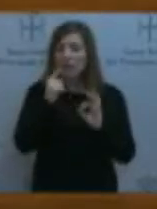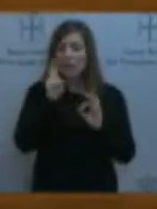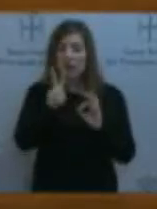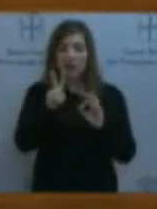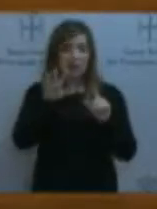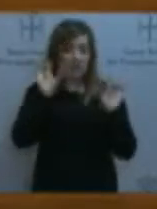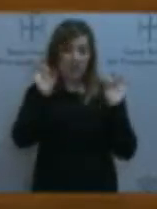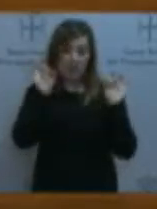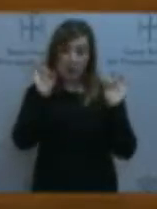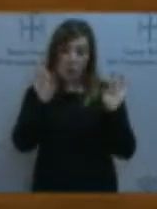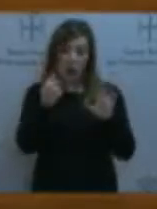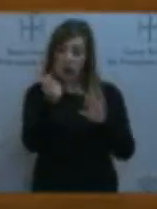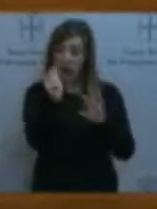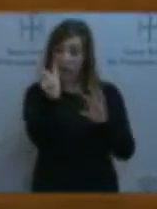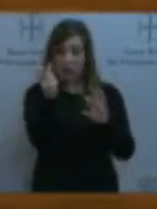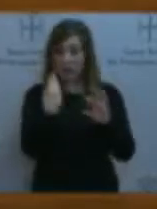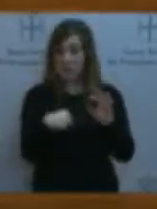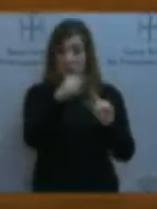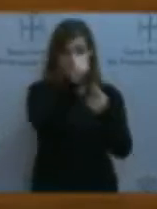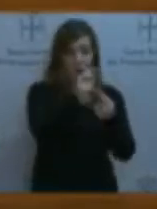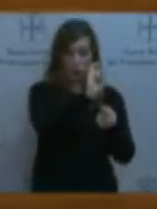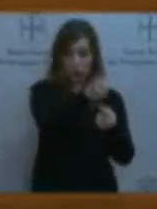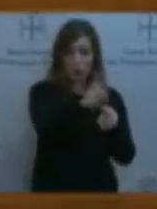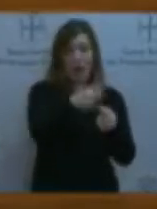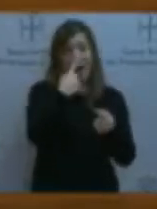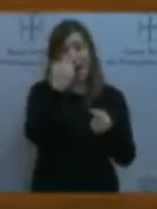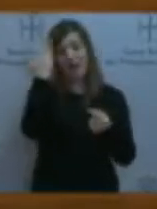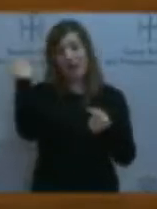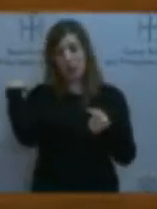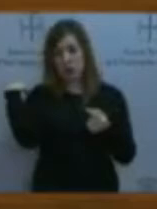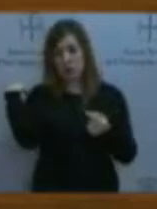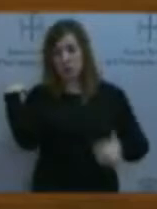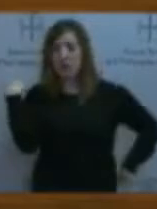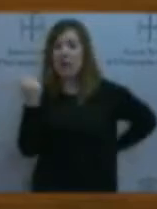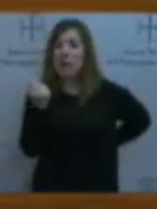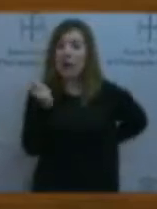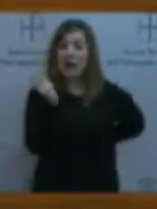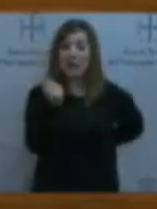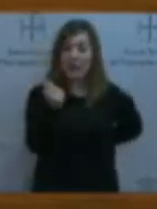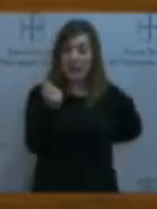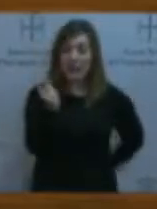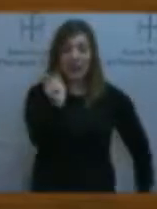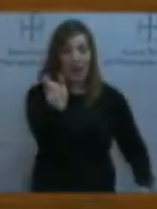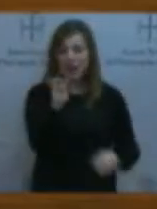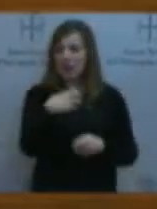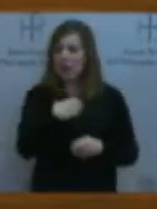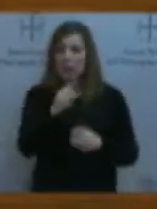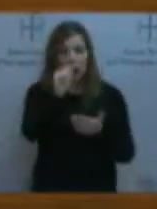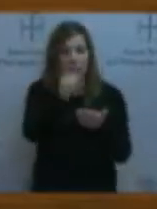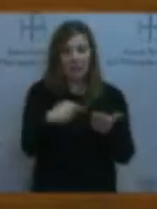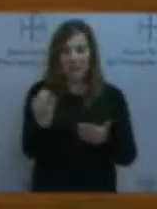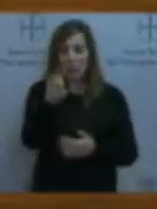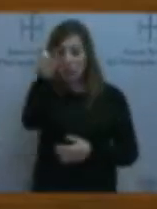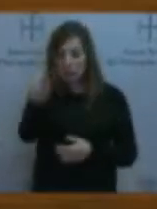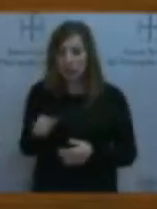la misma cantidad que aparece en estos presupuestos y en los anteriores. Esa cantidad ni siquiera permite la contratación de una persona